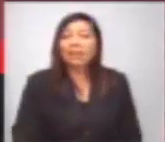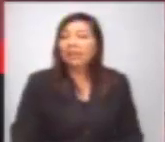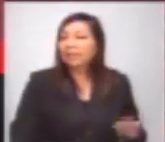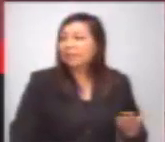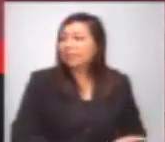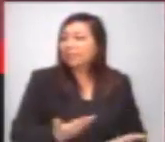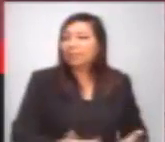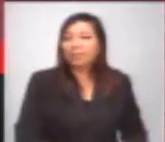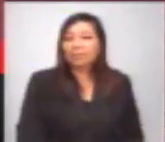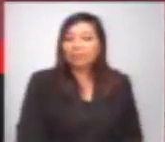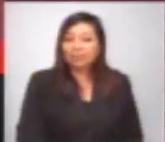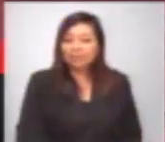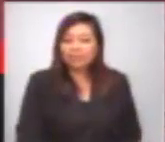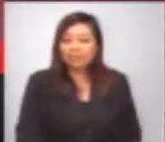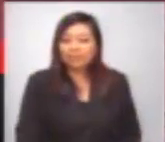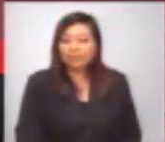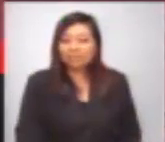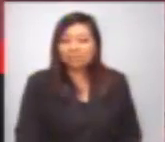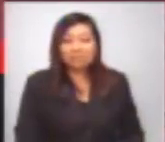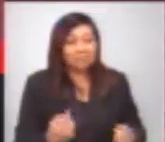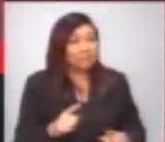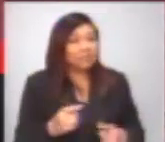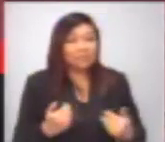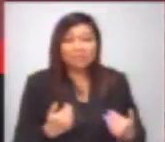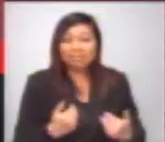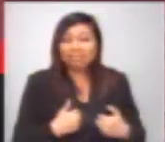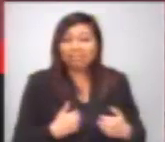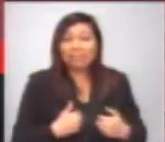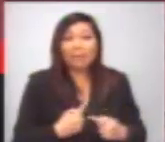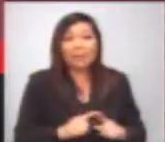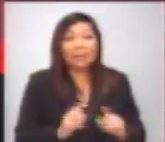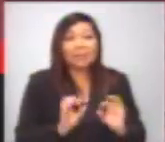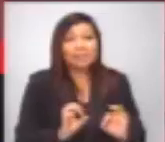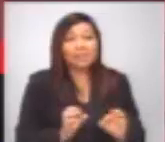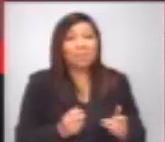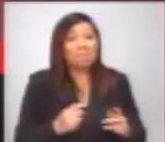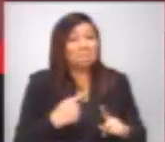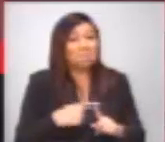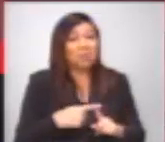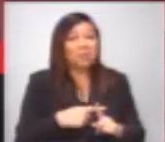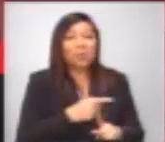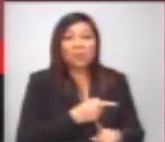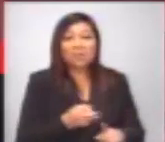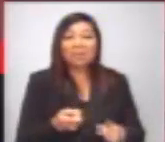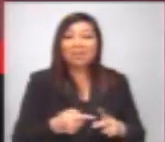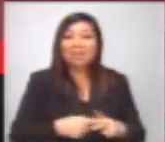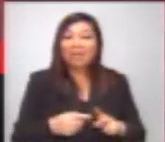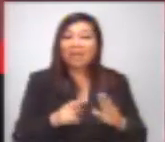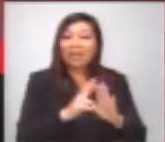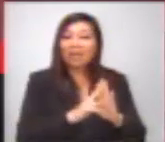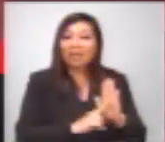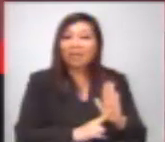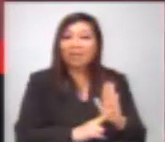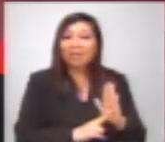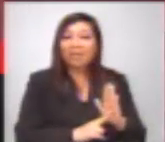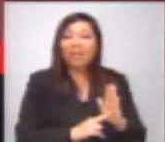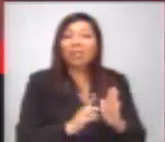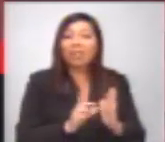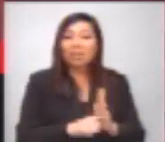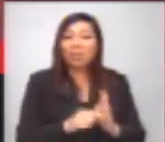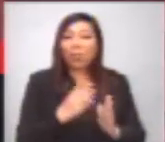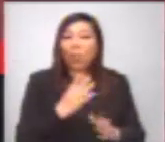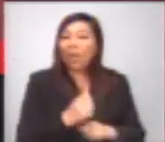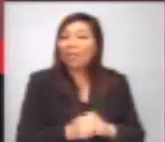pesar de los desacuerdos que tenemos, creo que ha sido algo positivo que usted haya sacado el reglamento después de